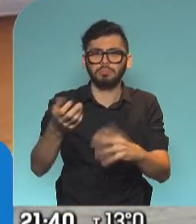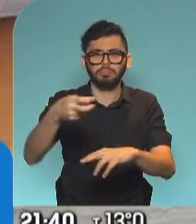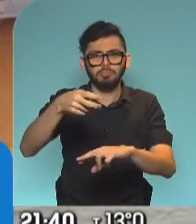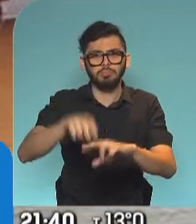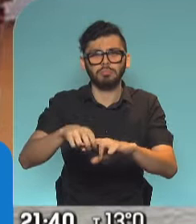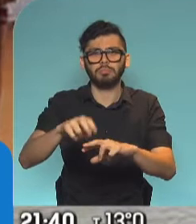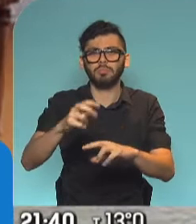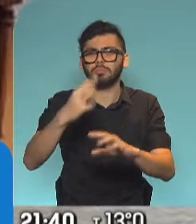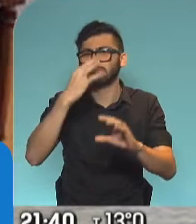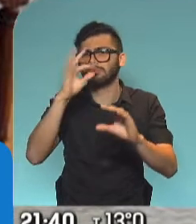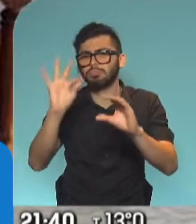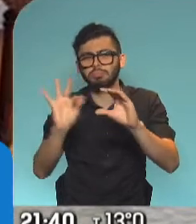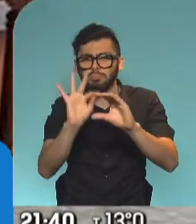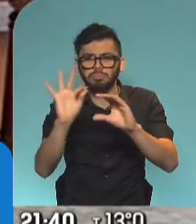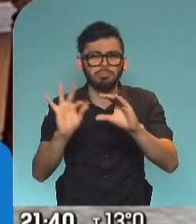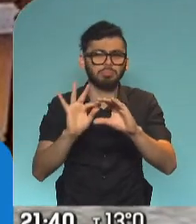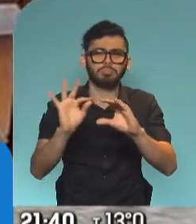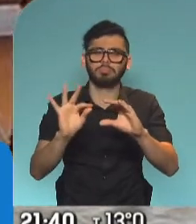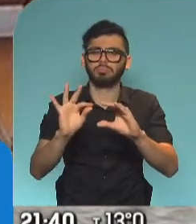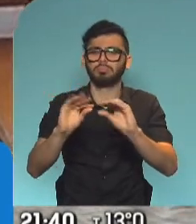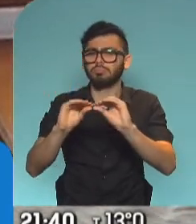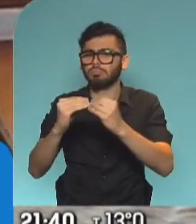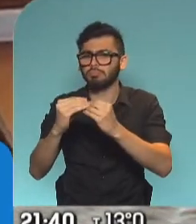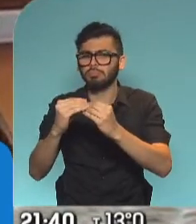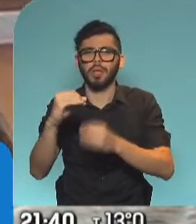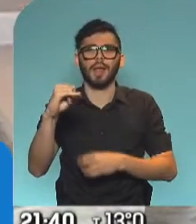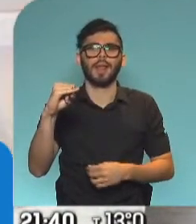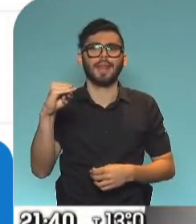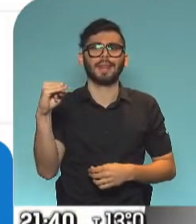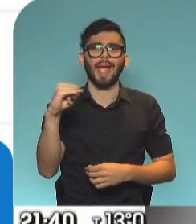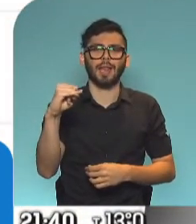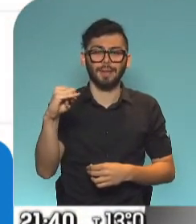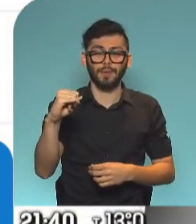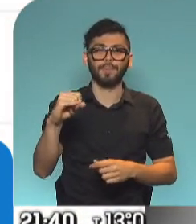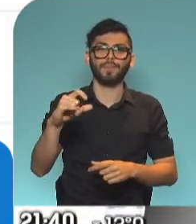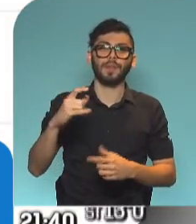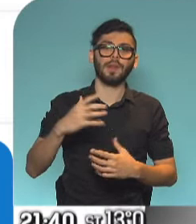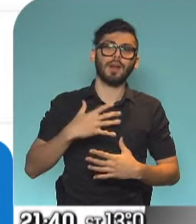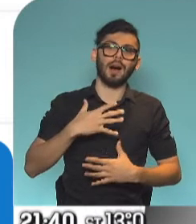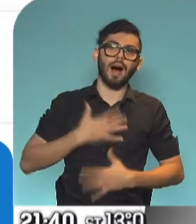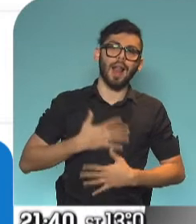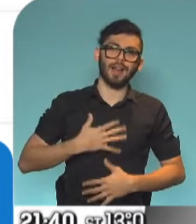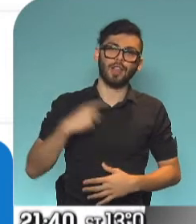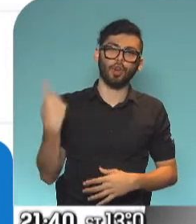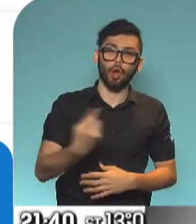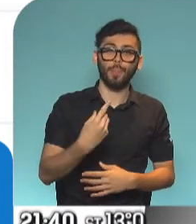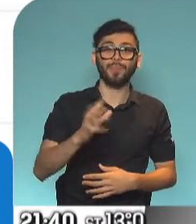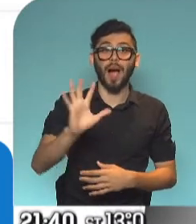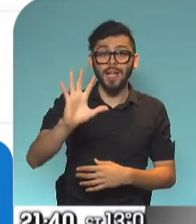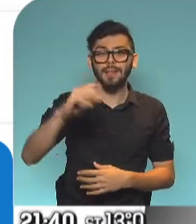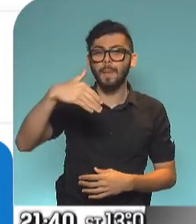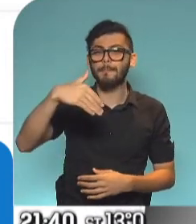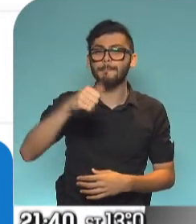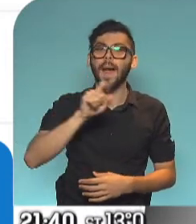realizó el estudio, dio negativo y la alegría es para todos. Así lo confirmaba